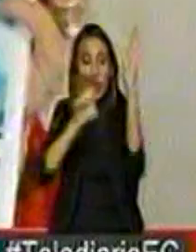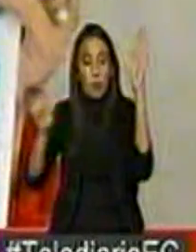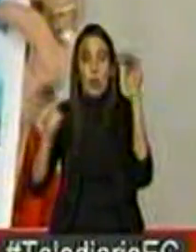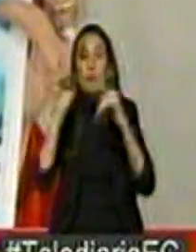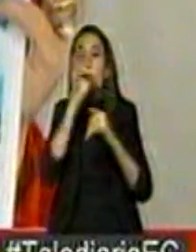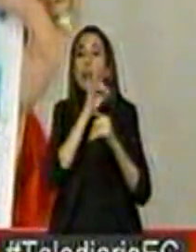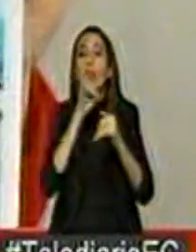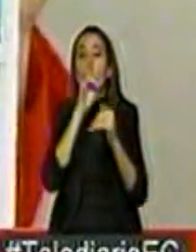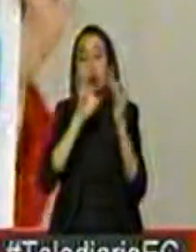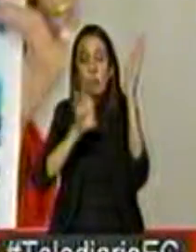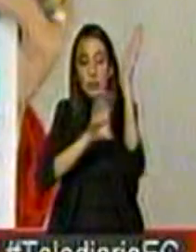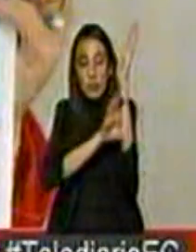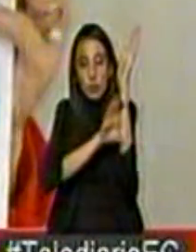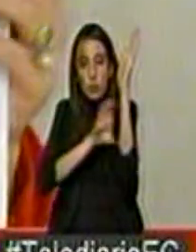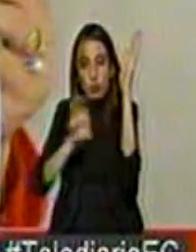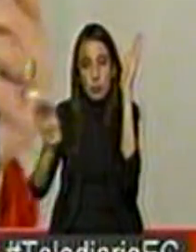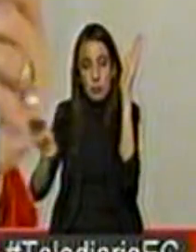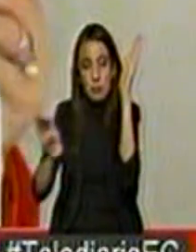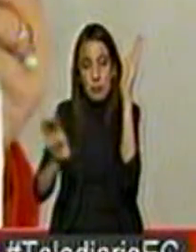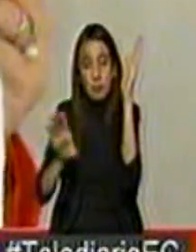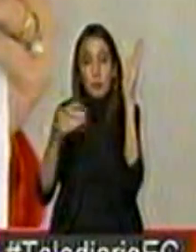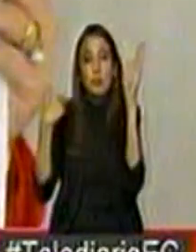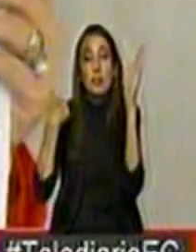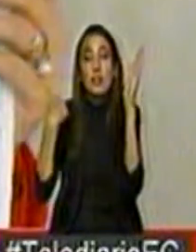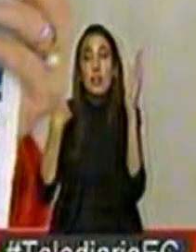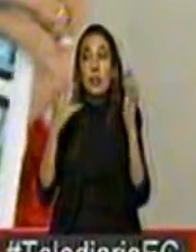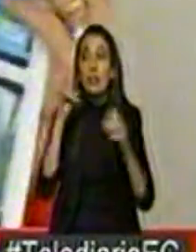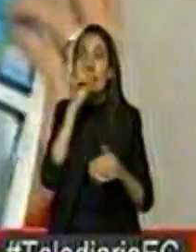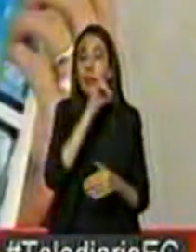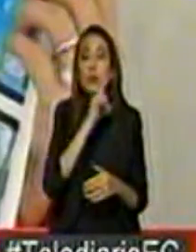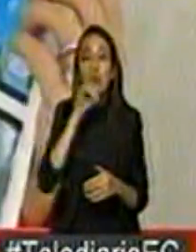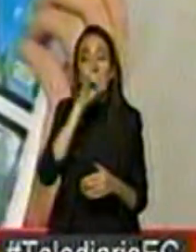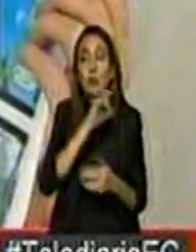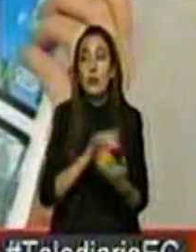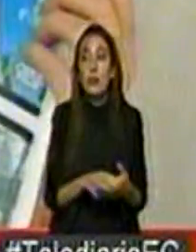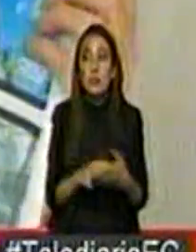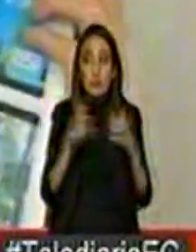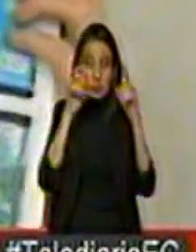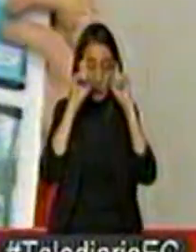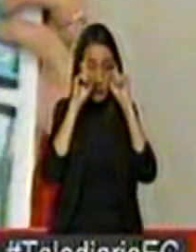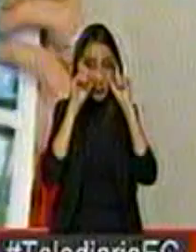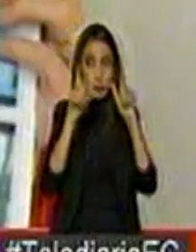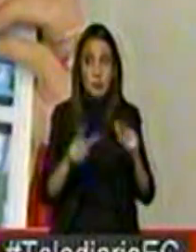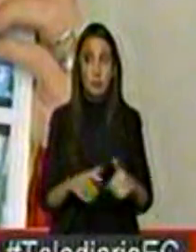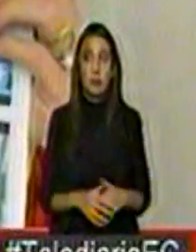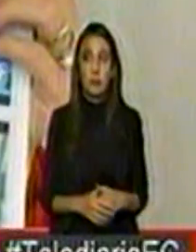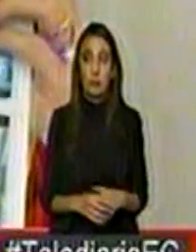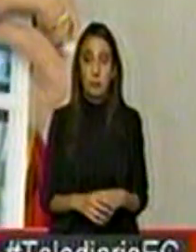Estados Unidos y esta causa todavía se está ventilando en la Fiscalía.